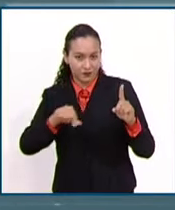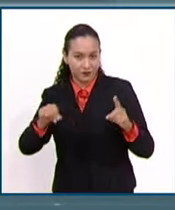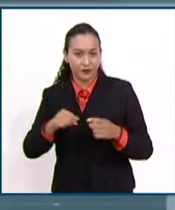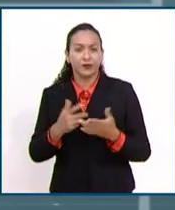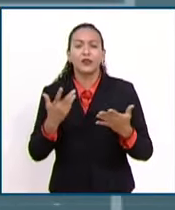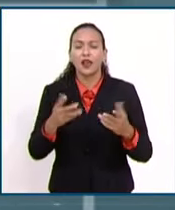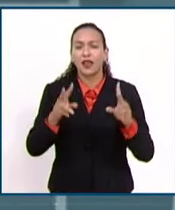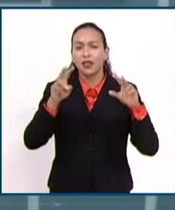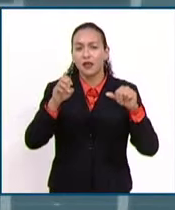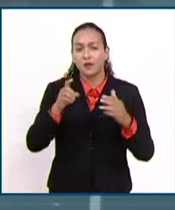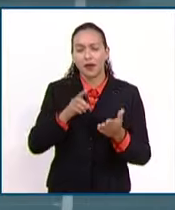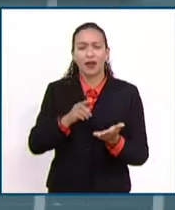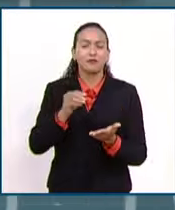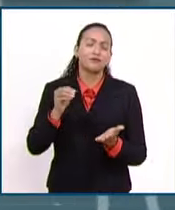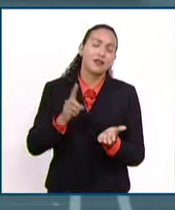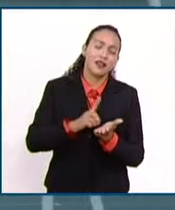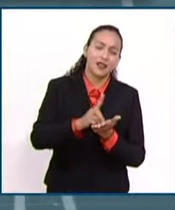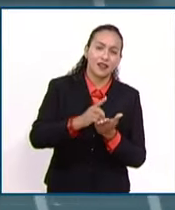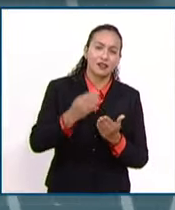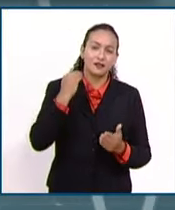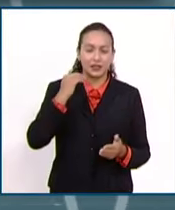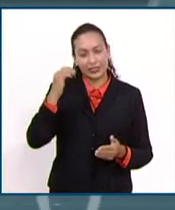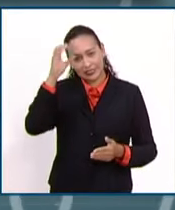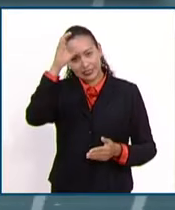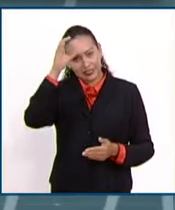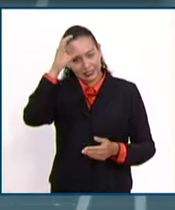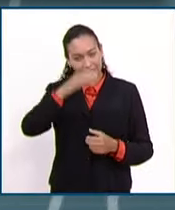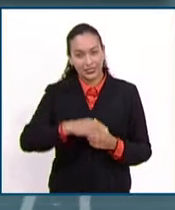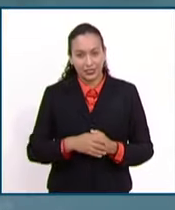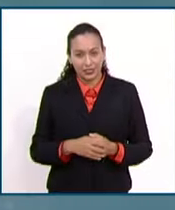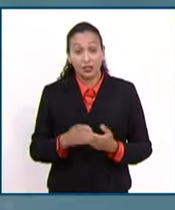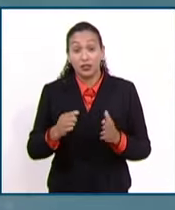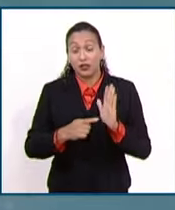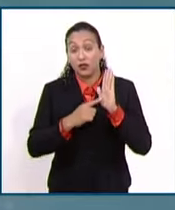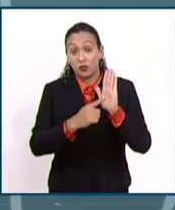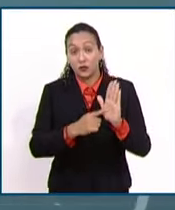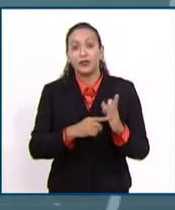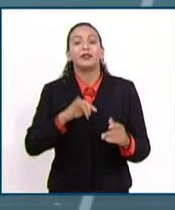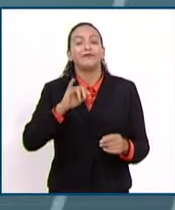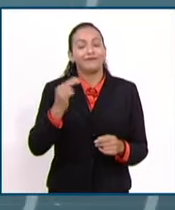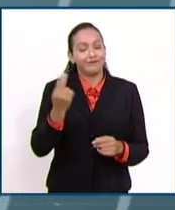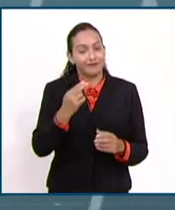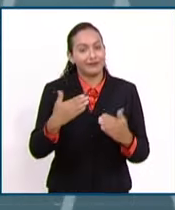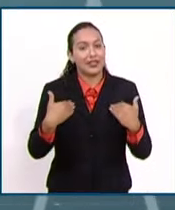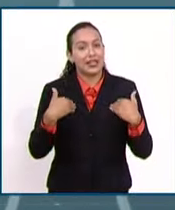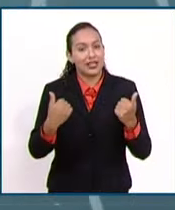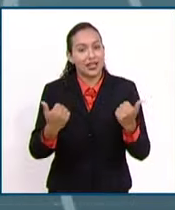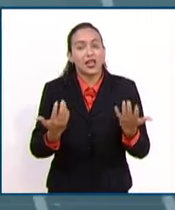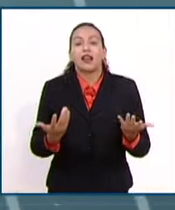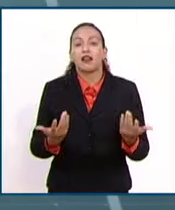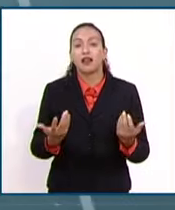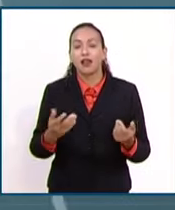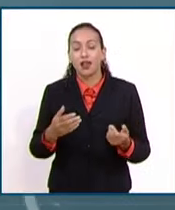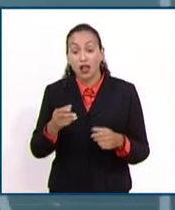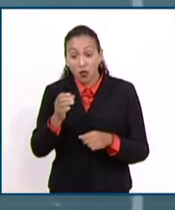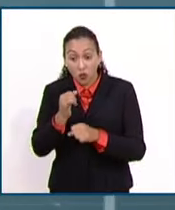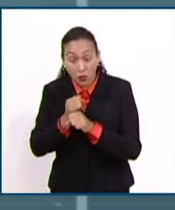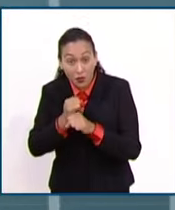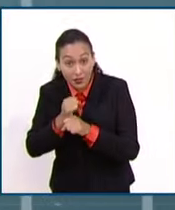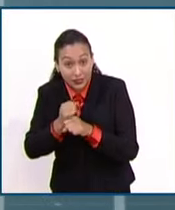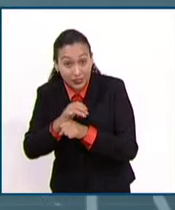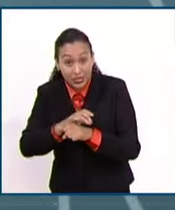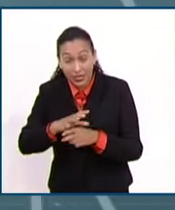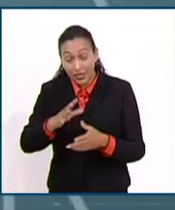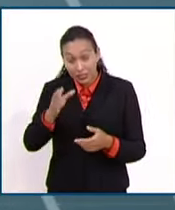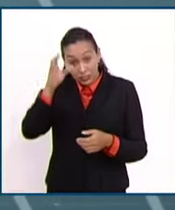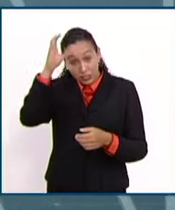Derecho y Ciencia, con el propósito de dar respuesta a la creciente necesidad de entender cómo se debe integrar el conocimiento científico en